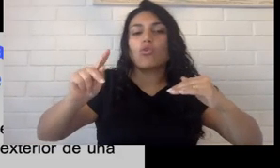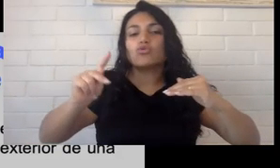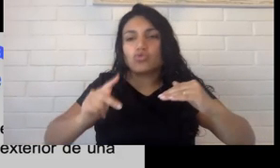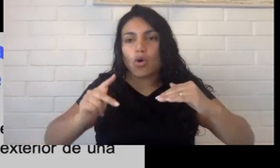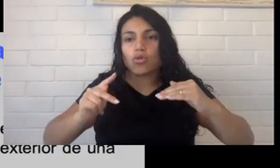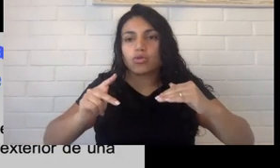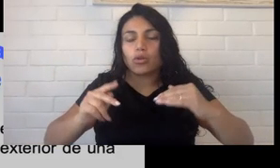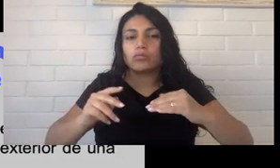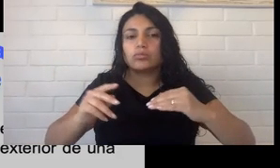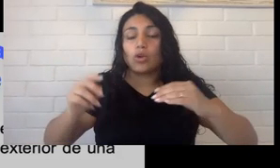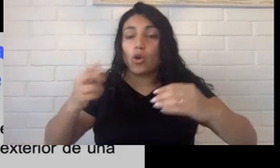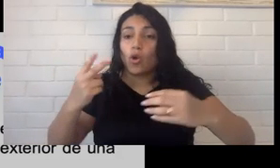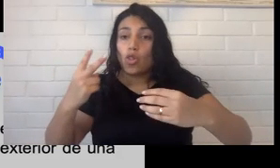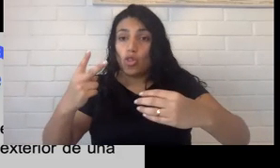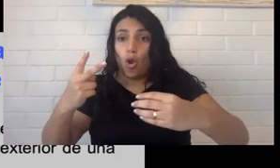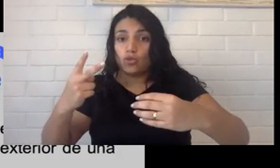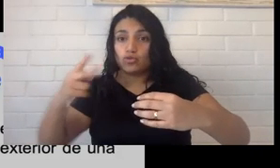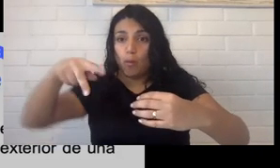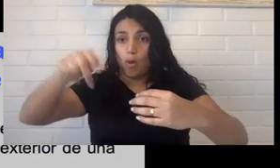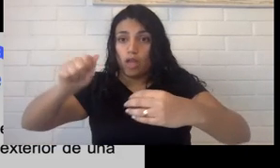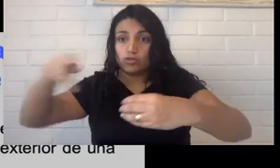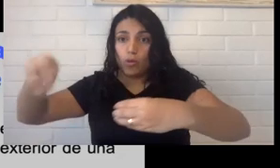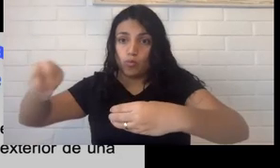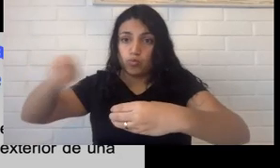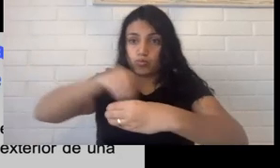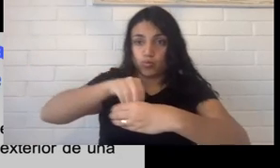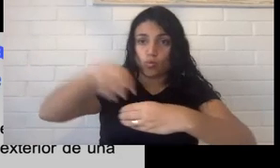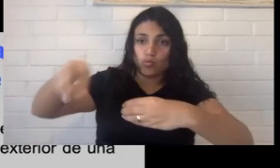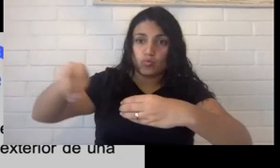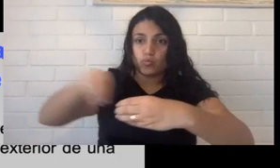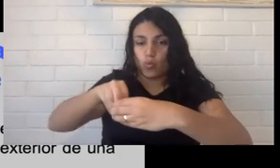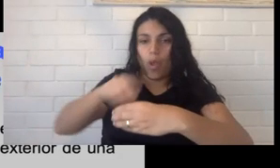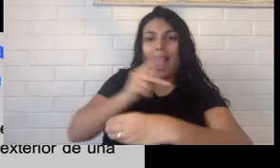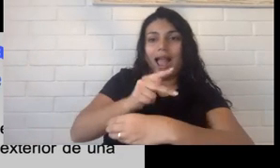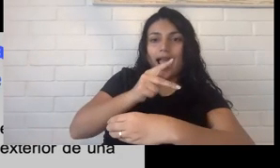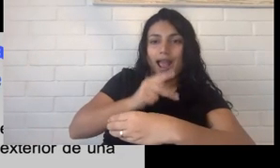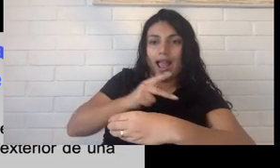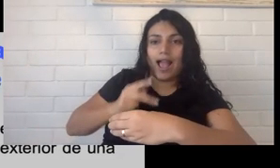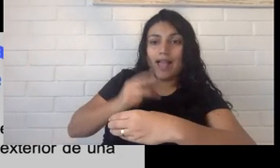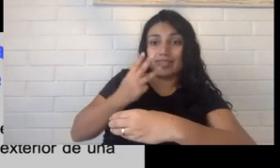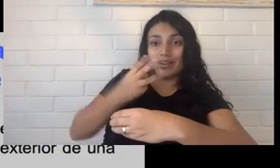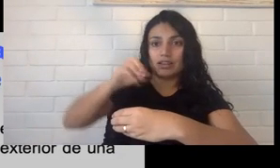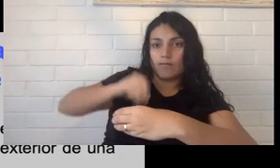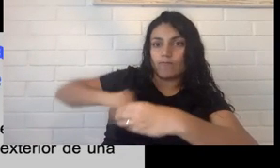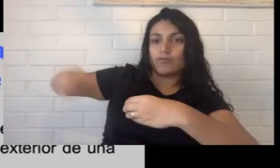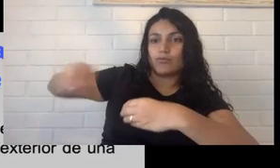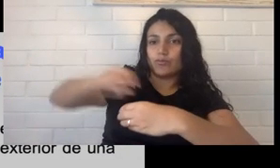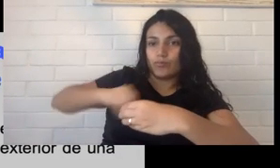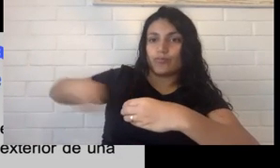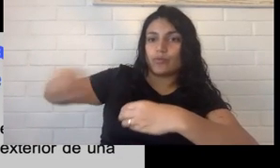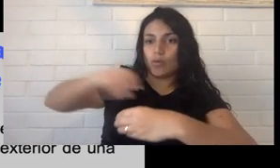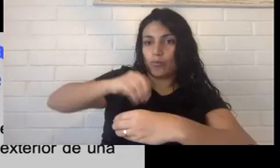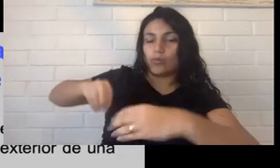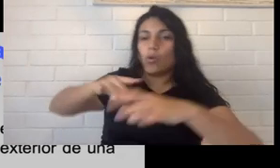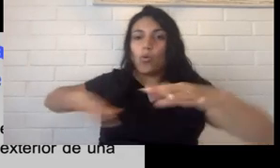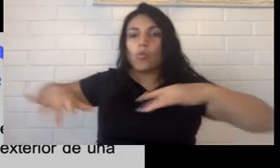2 potasios hacia el interior y al expulsar 3 sodios hacia el exterior, entonces está generando una